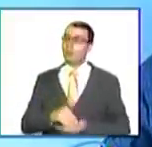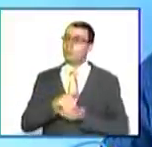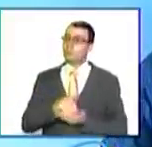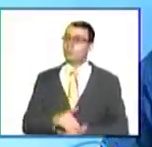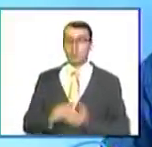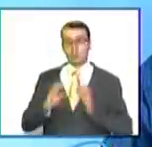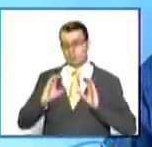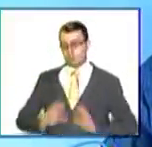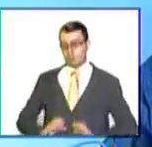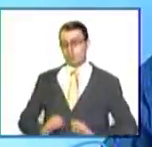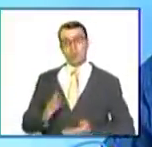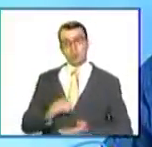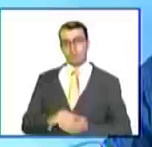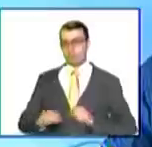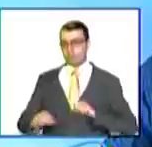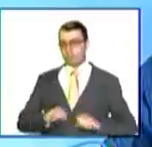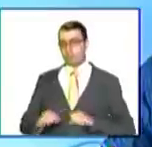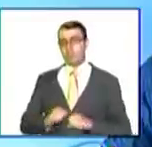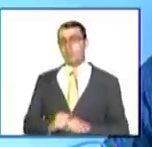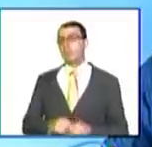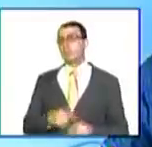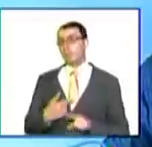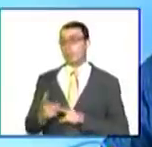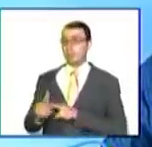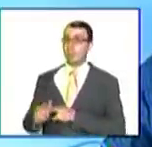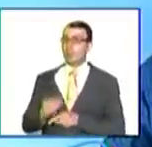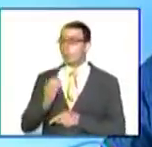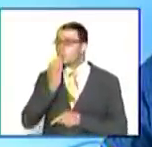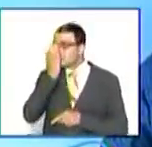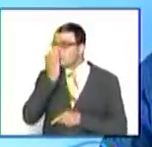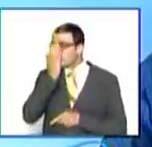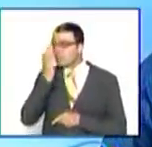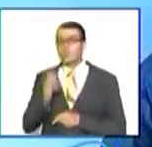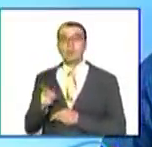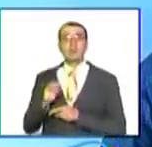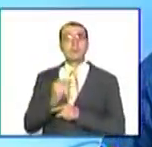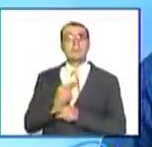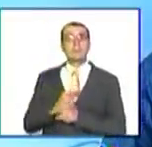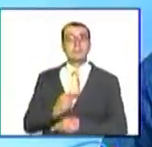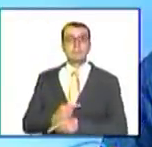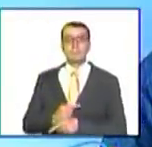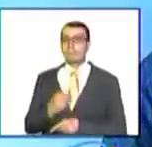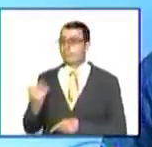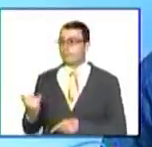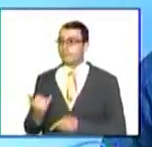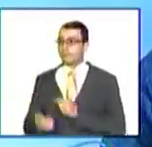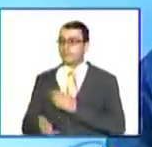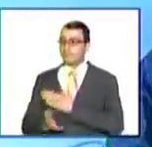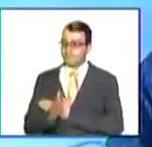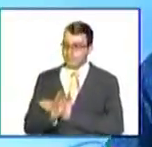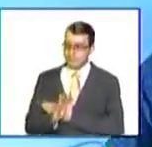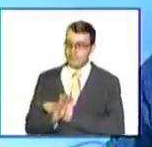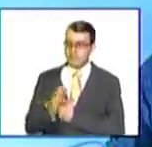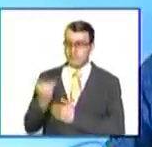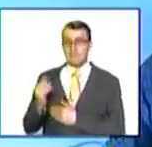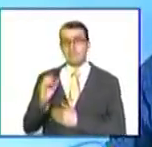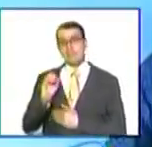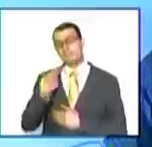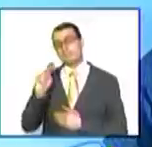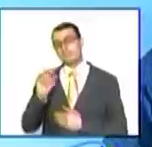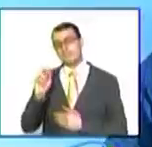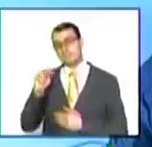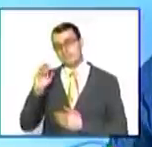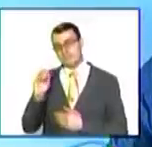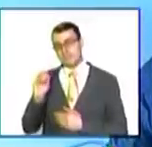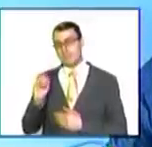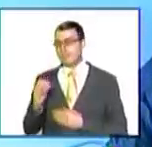adicionalmente del ozono rico en plaquetas, de lo que continúa que es el ozono. Es decir, son